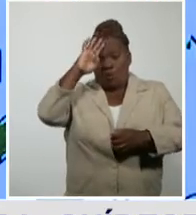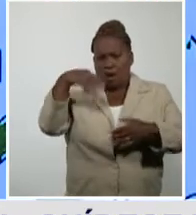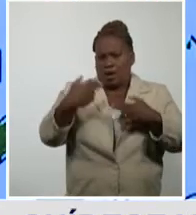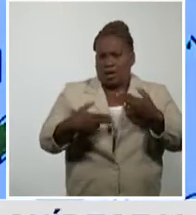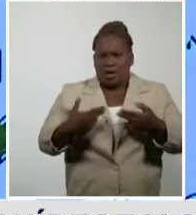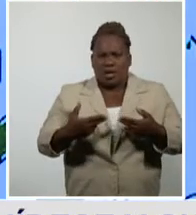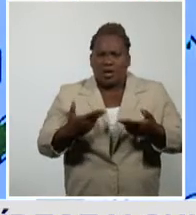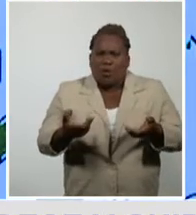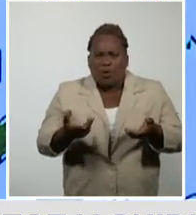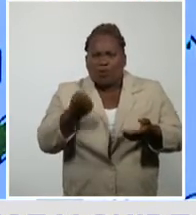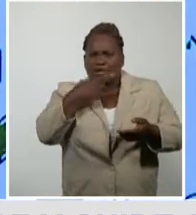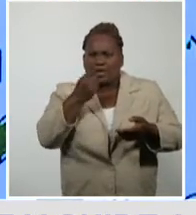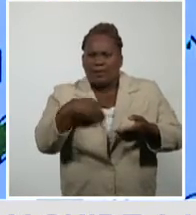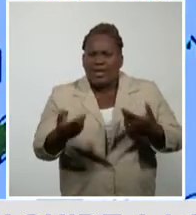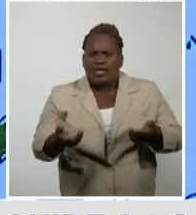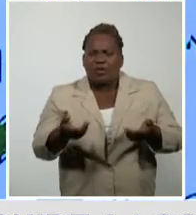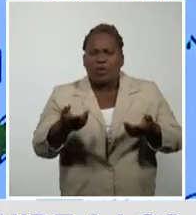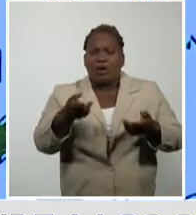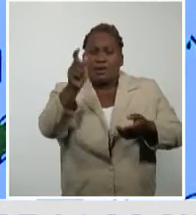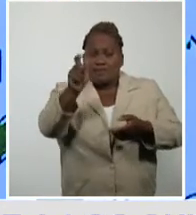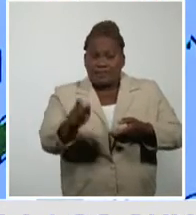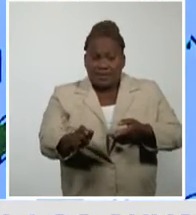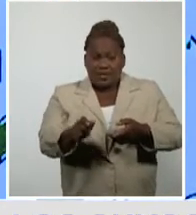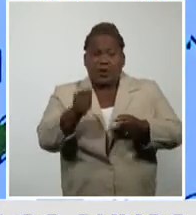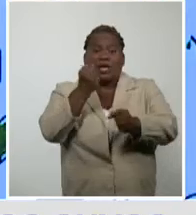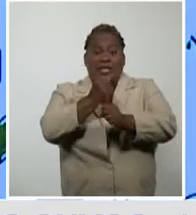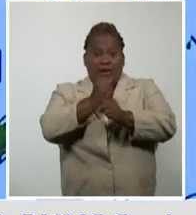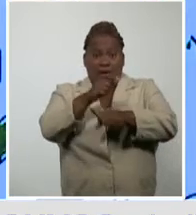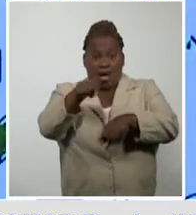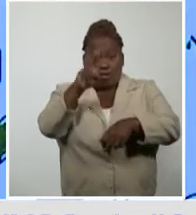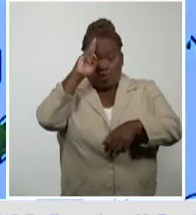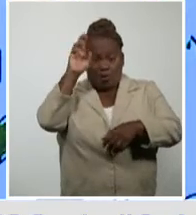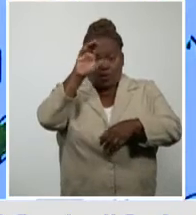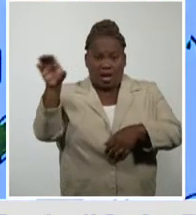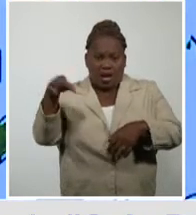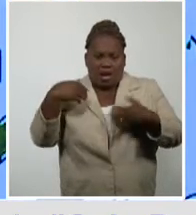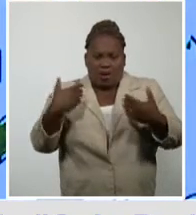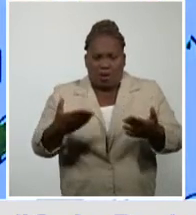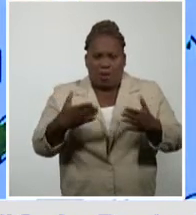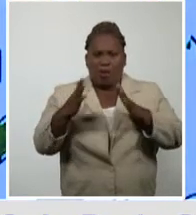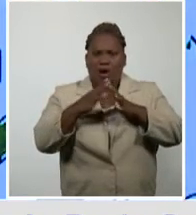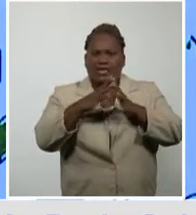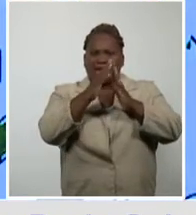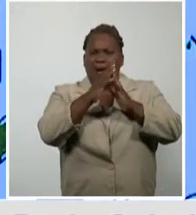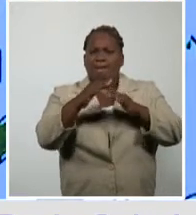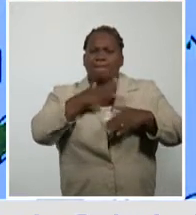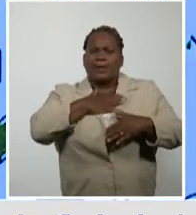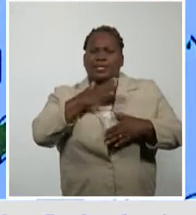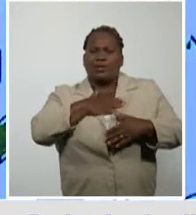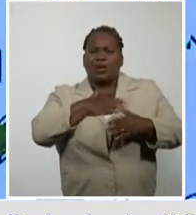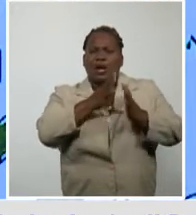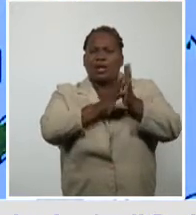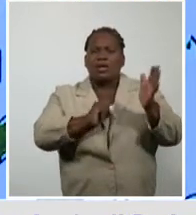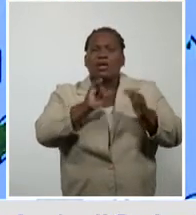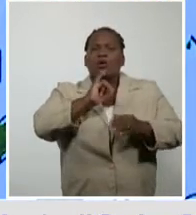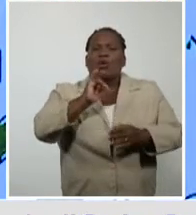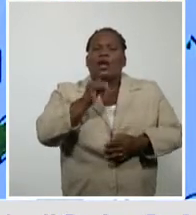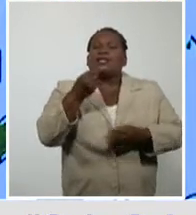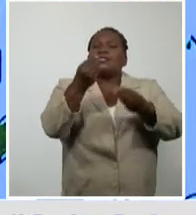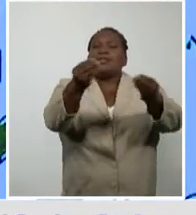se siguen con quienes están en instalaciones hoteleras y con los que están en casas particulares? También se les ha suministrado